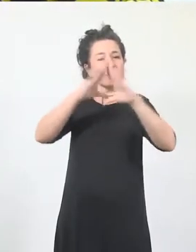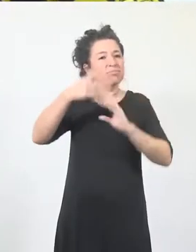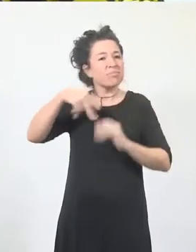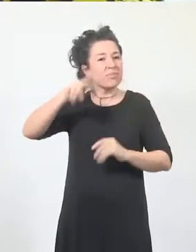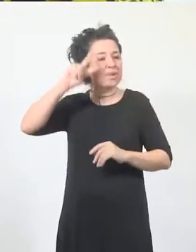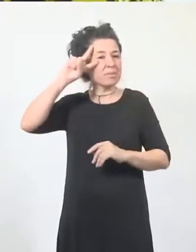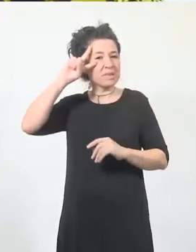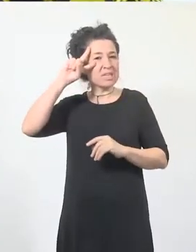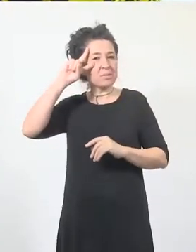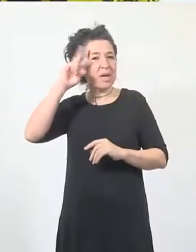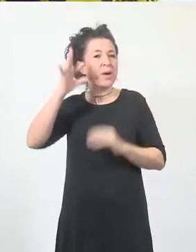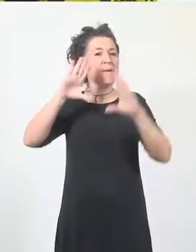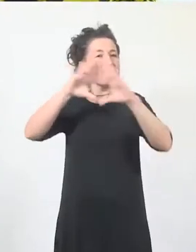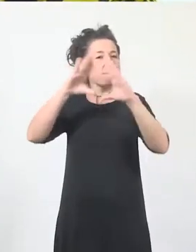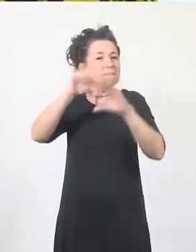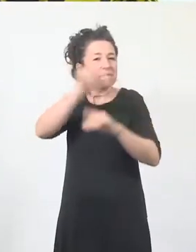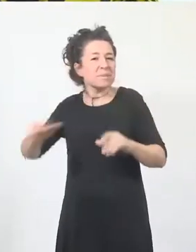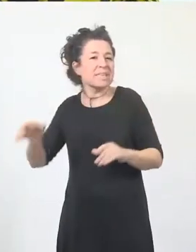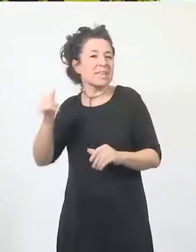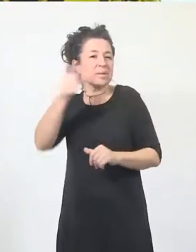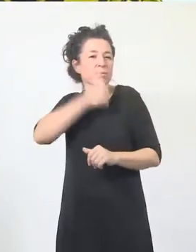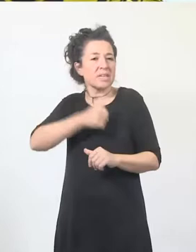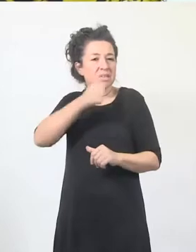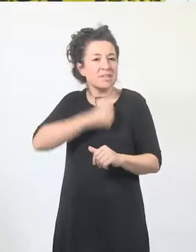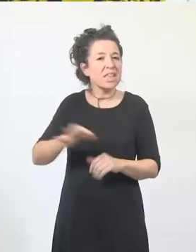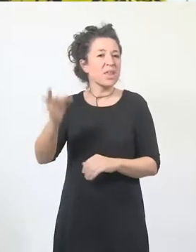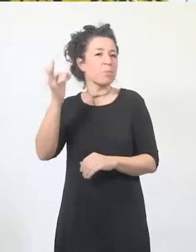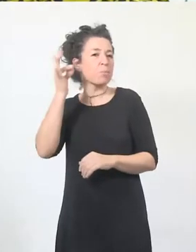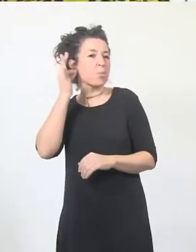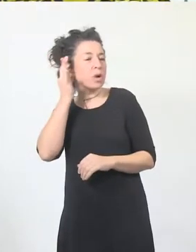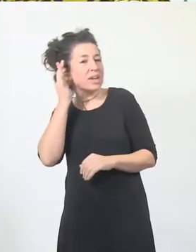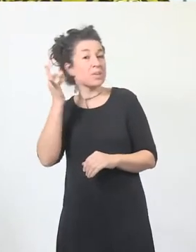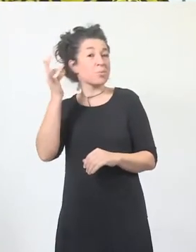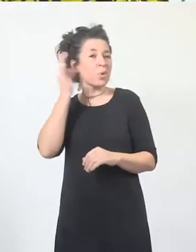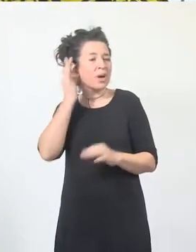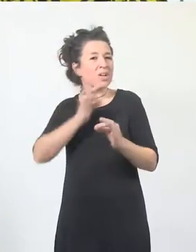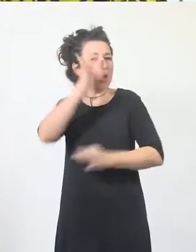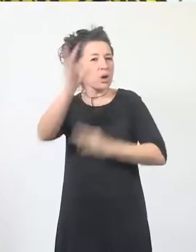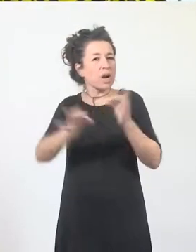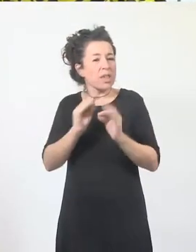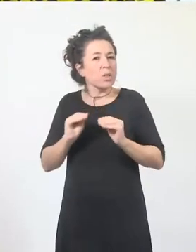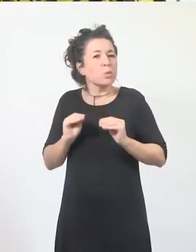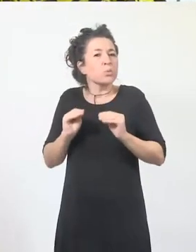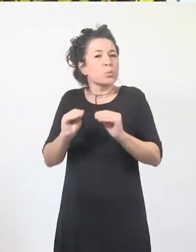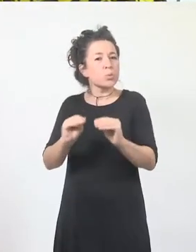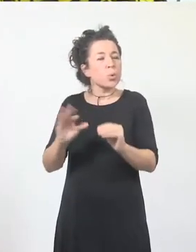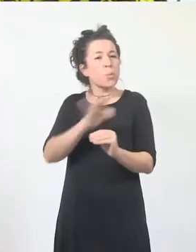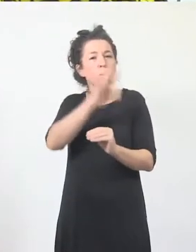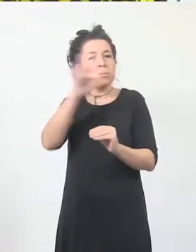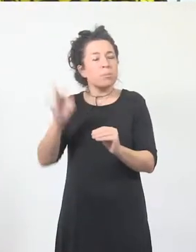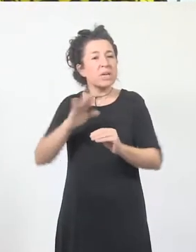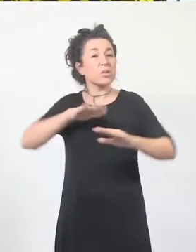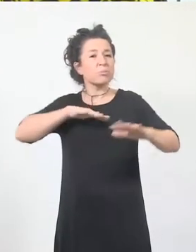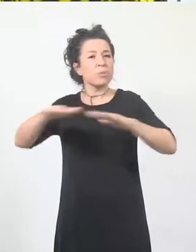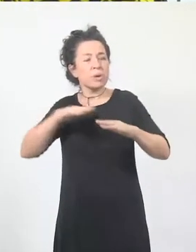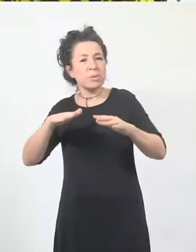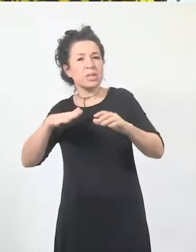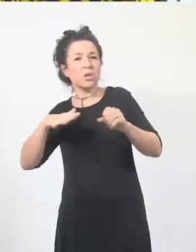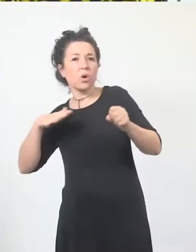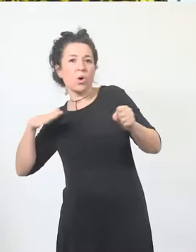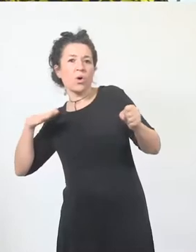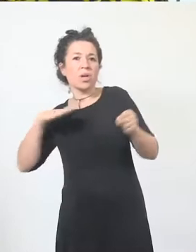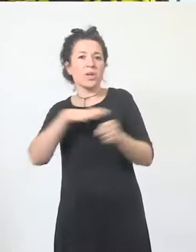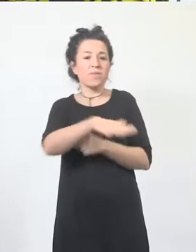feminismo, sobre la resistencia de las feministas, de las mujeres, de la organización de las mujeres y de lo que puede influir este